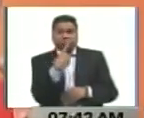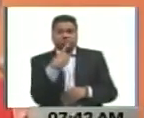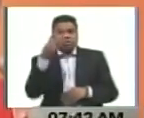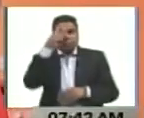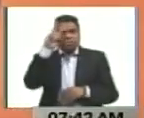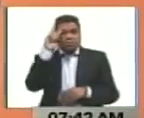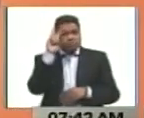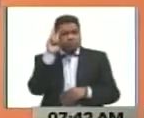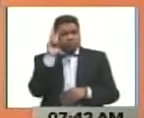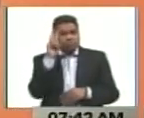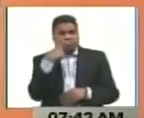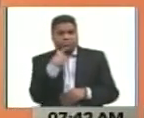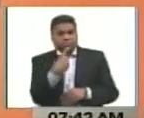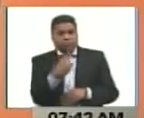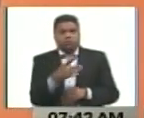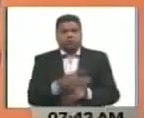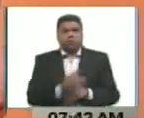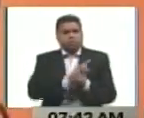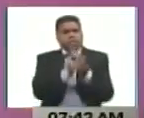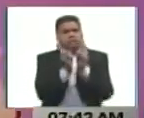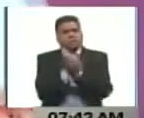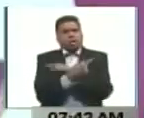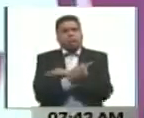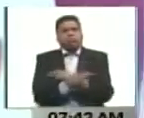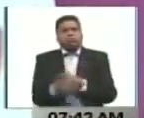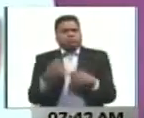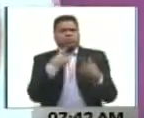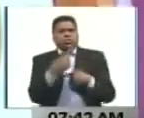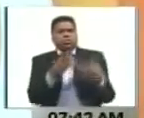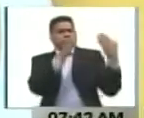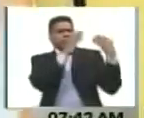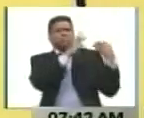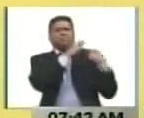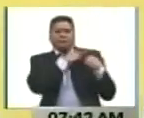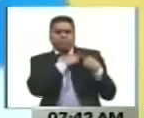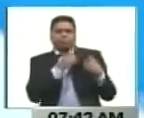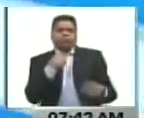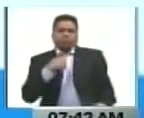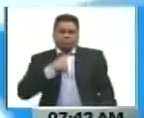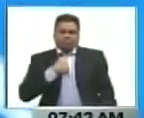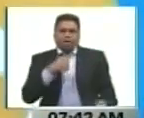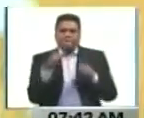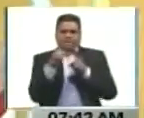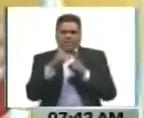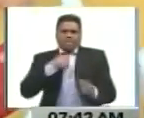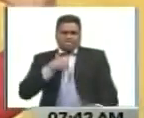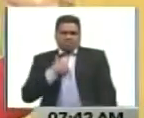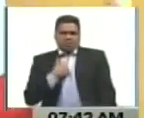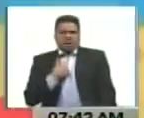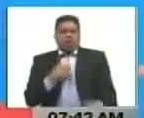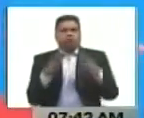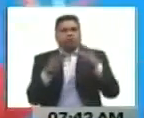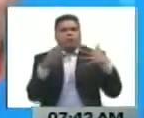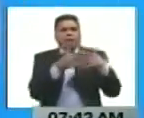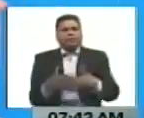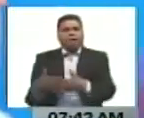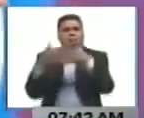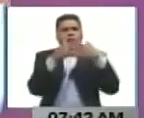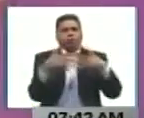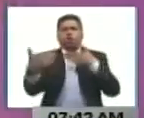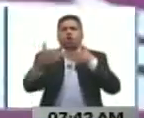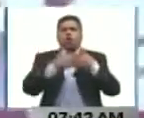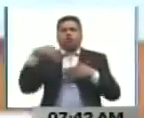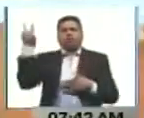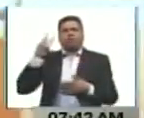económica que se tiene directamente, y lo digo con responsabilidad, de Estados Unidos hacia Venezuela, significa no solamente un ataque a Venezuela, sino a toda la región. Eso es lo que